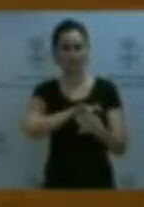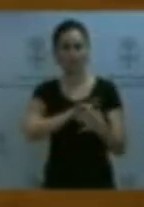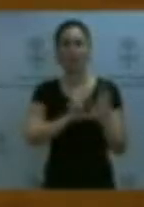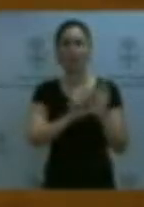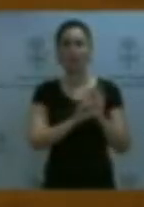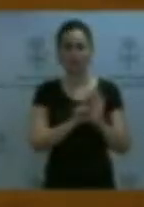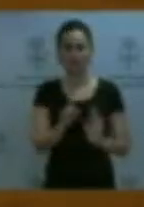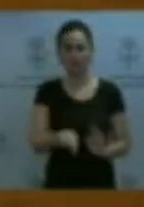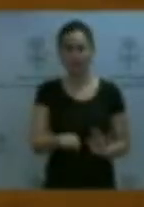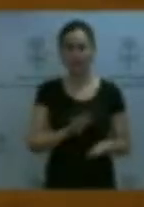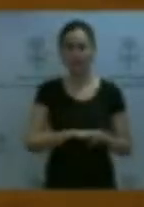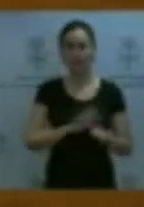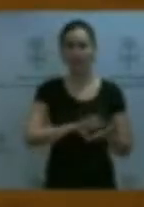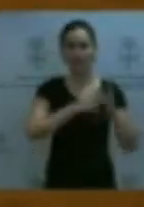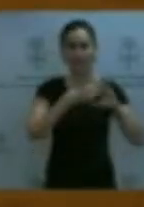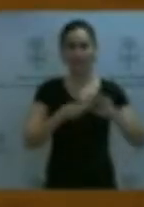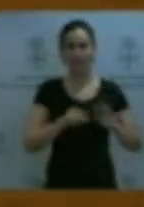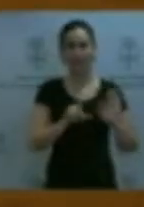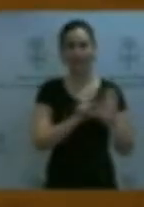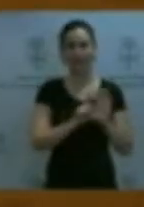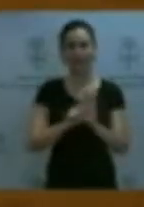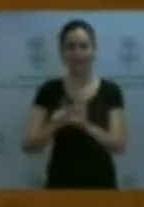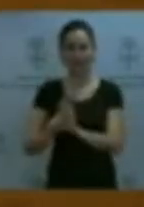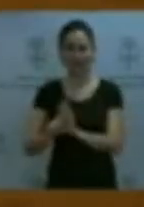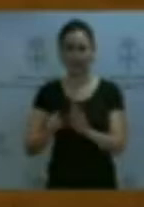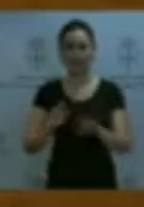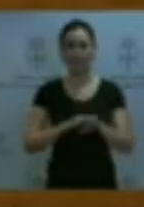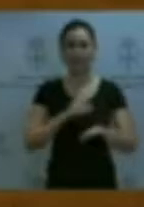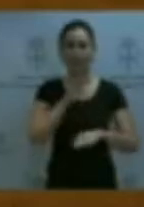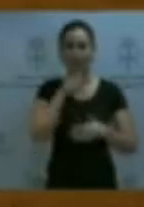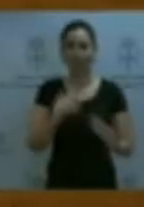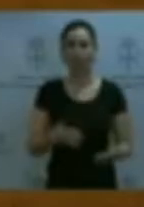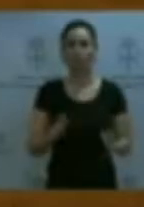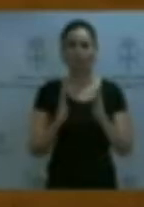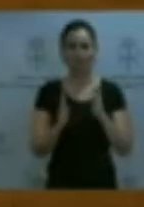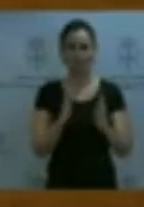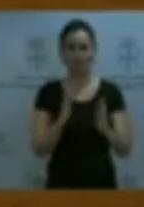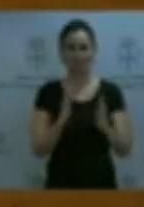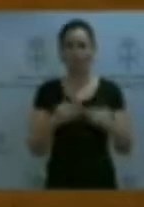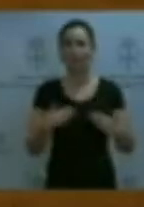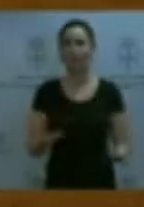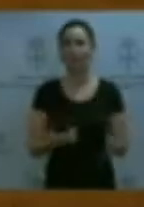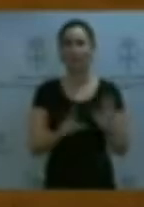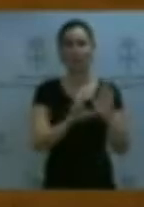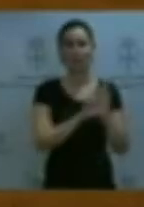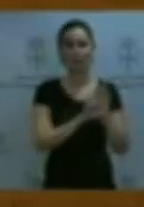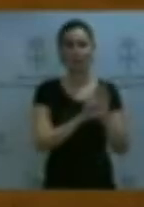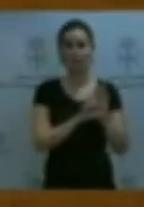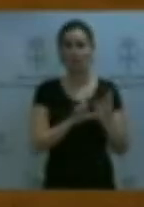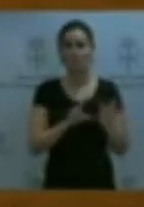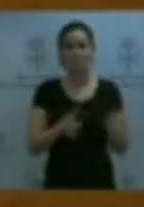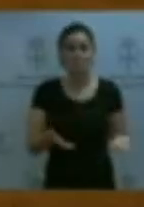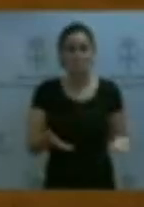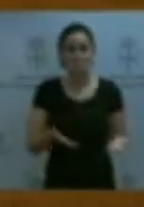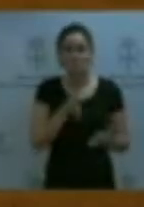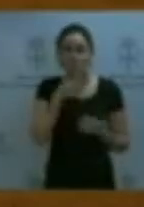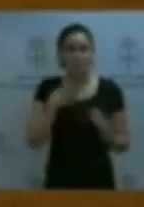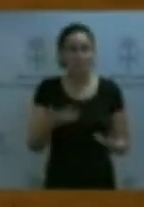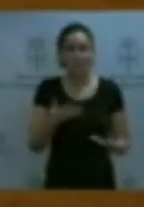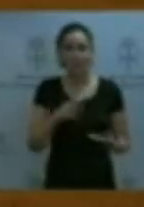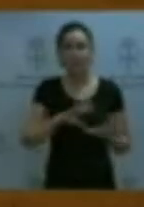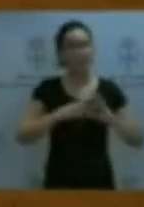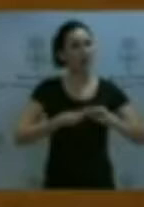a los tiempos en los que vivimos. Una ley que no se adecúa a los tiempos actuales, una ley que no da